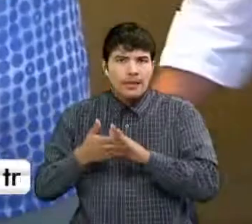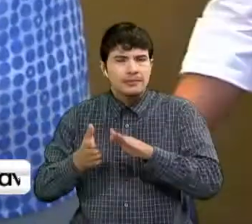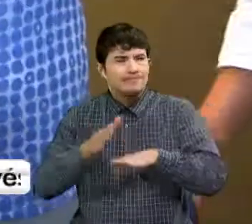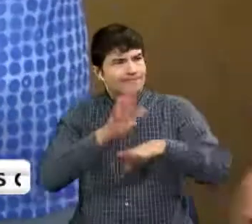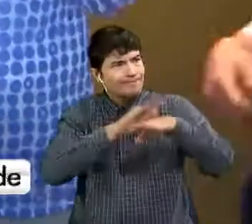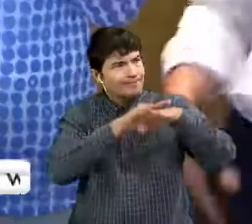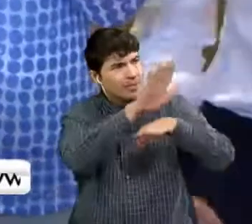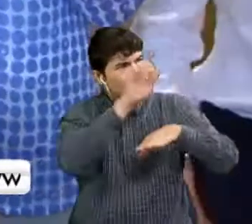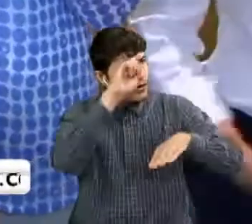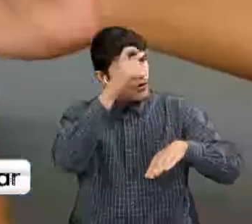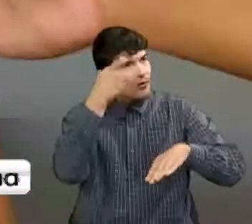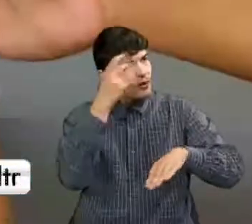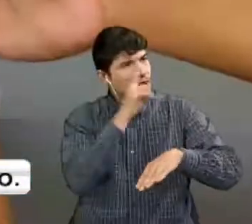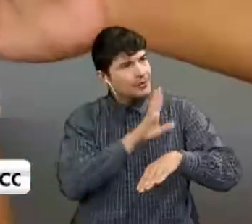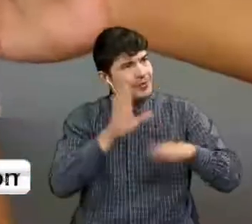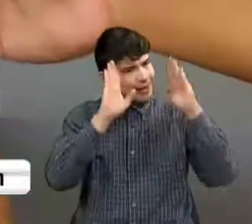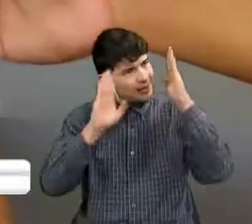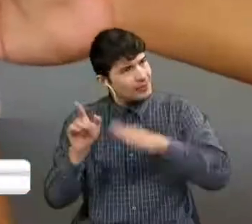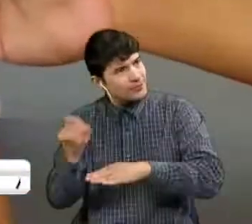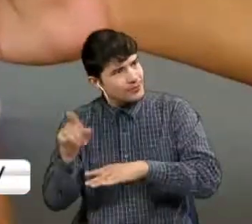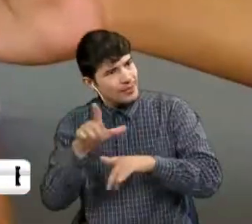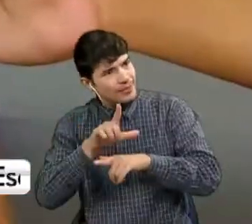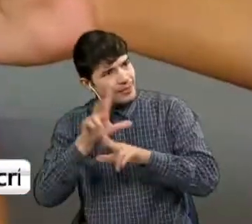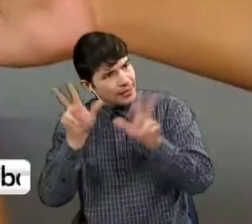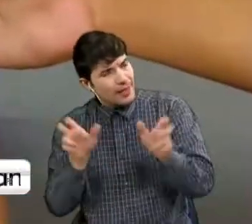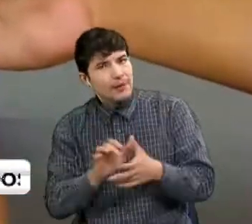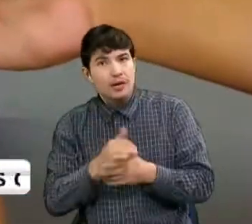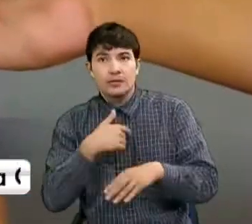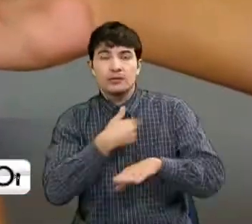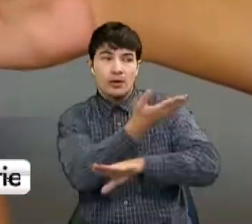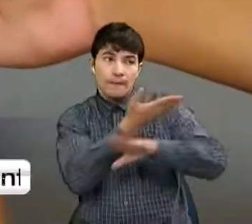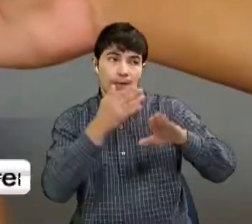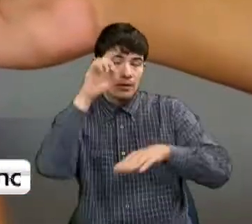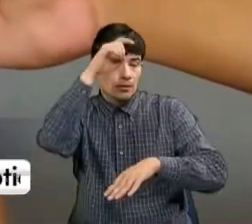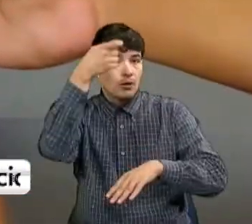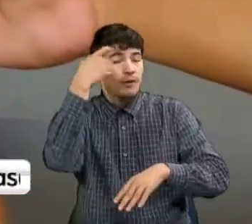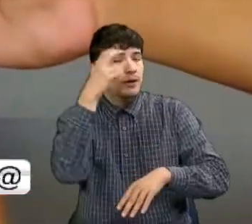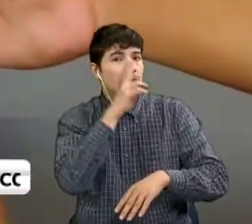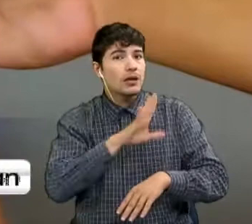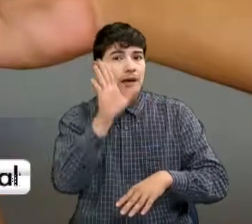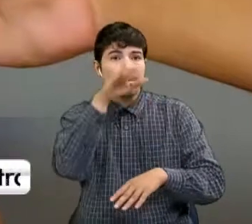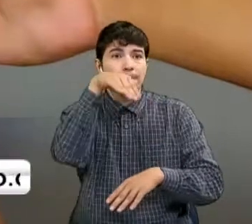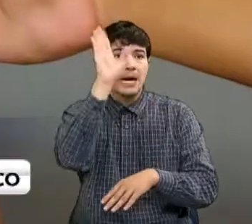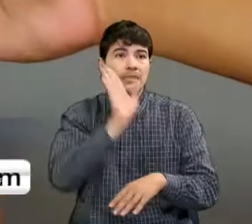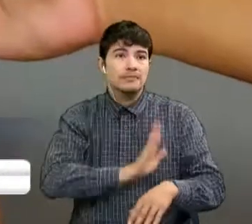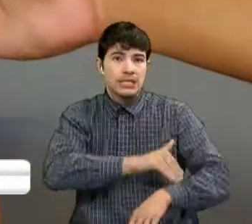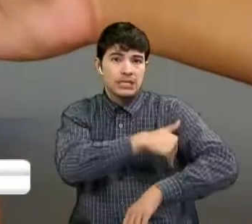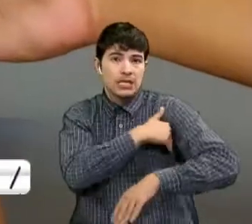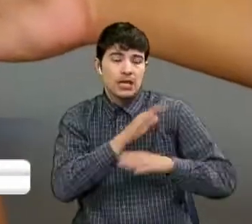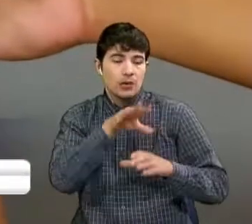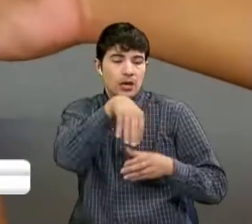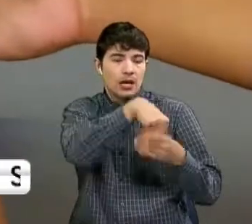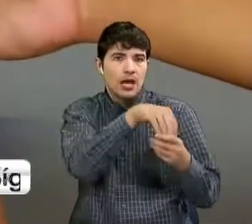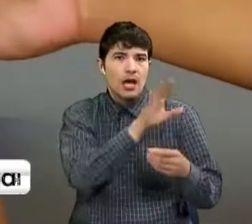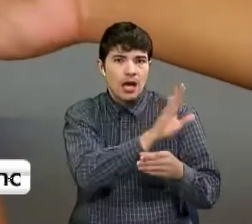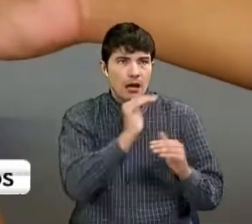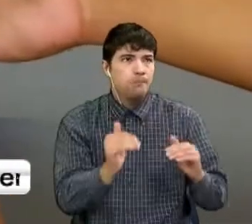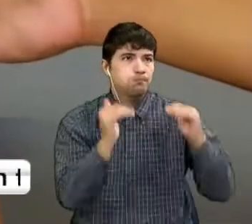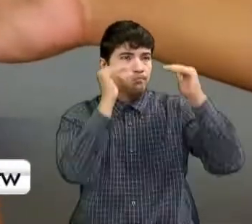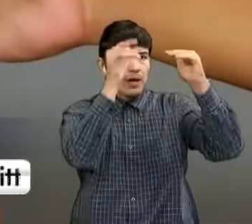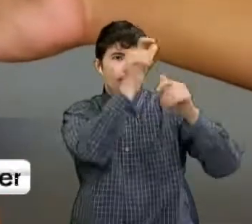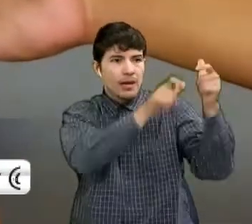nacional frente a este tema le solicitaría al gobierno nacional y sobre todo al ministerio del interior al alto comisionado